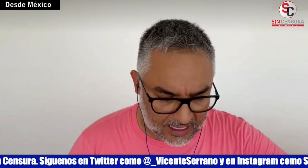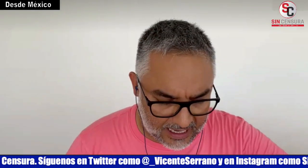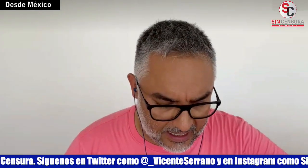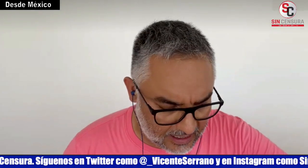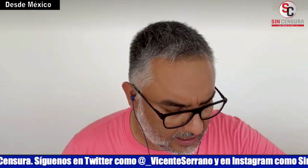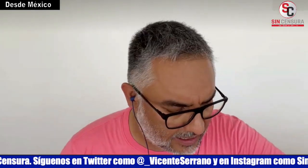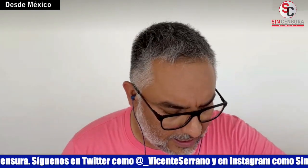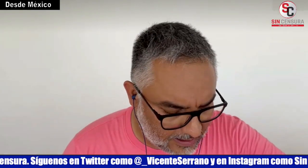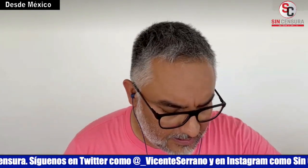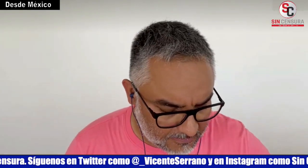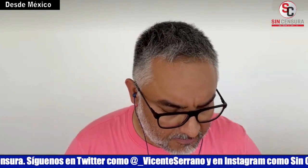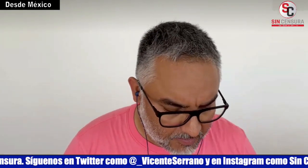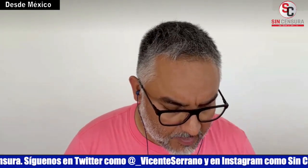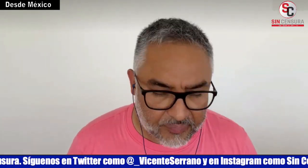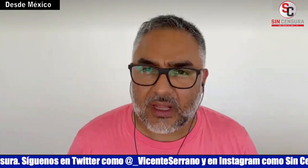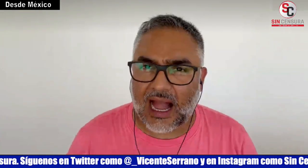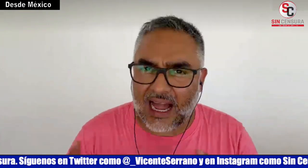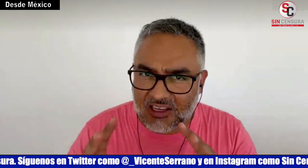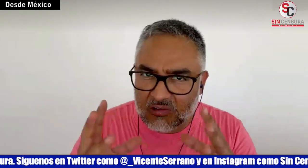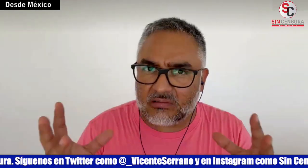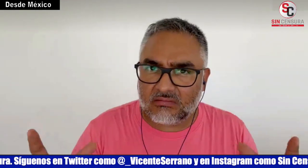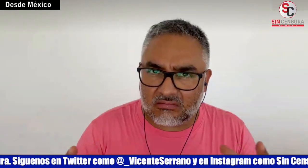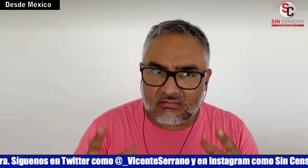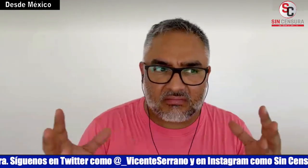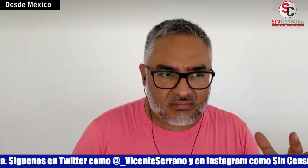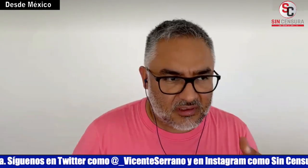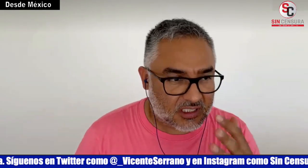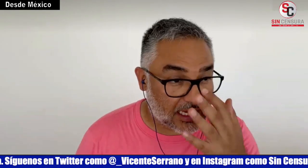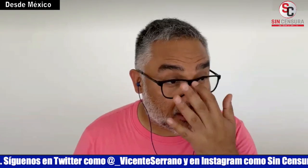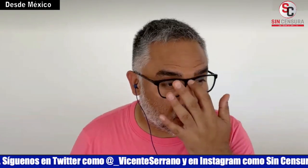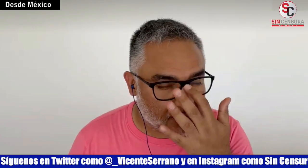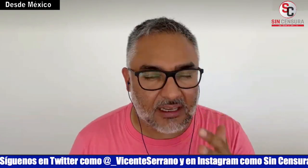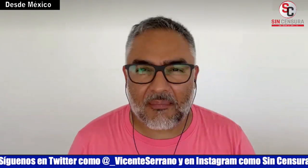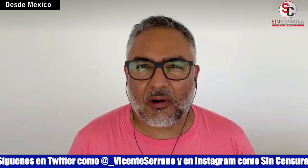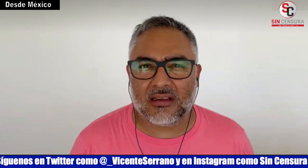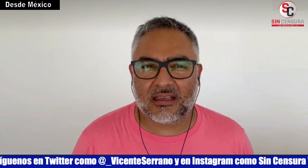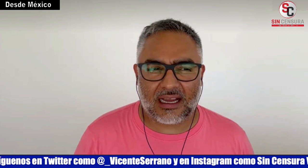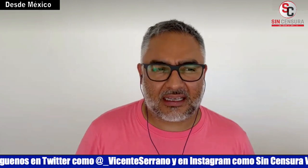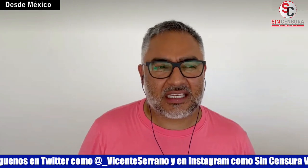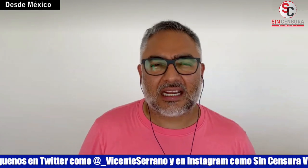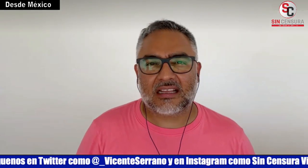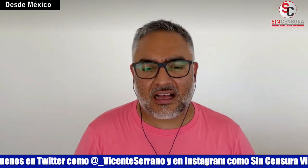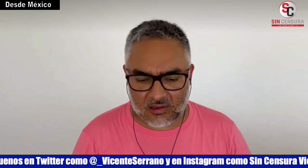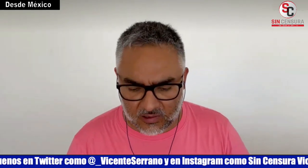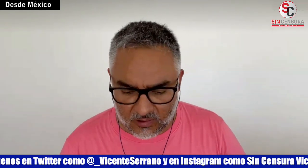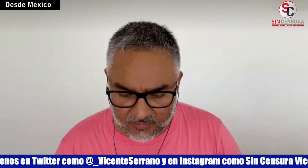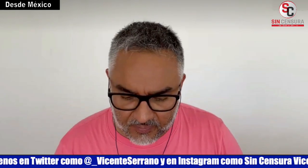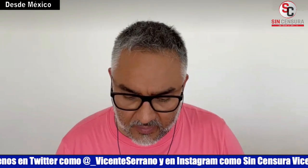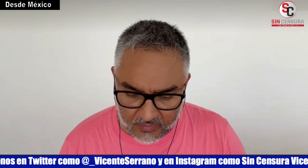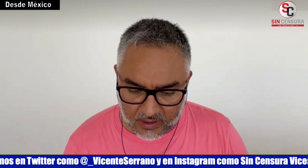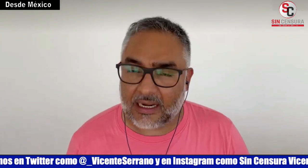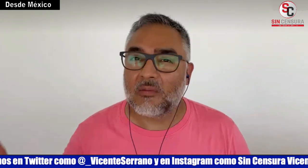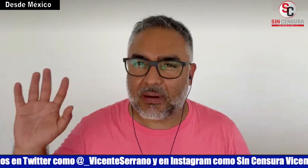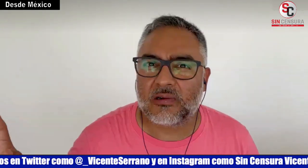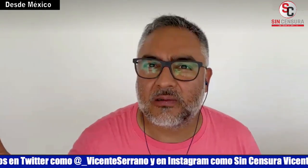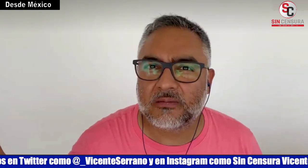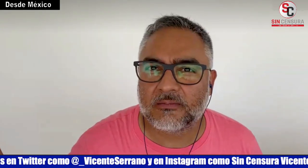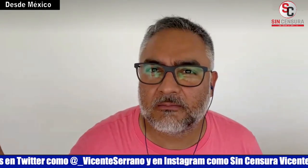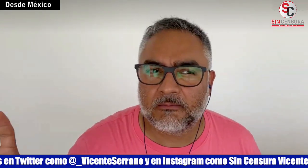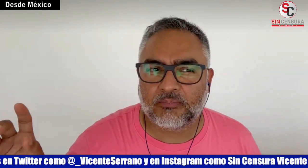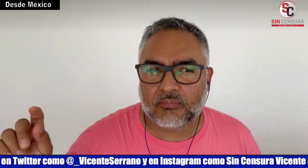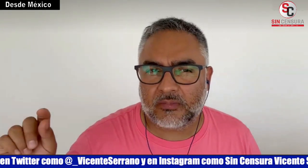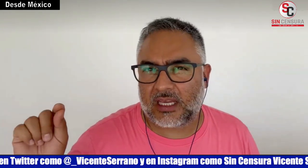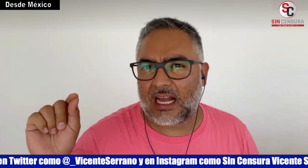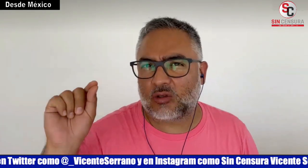Mi querida Laura, hay un sector de la política que se ha quedado en el